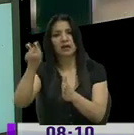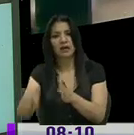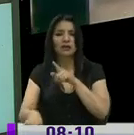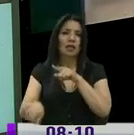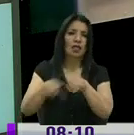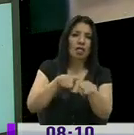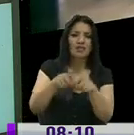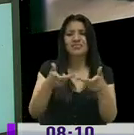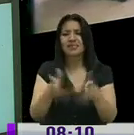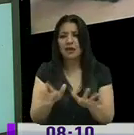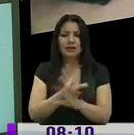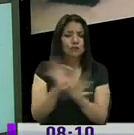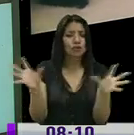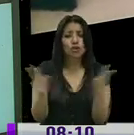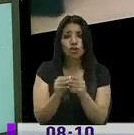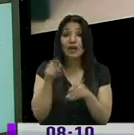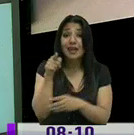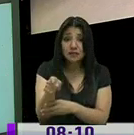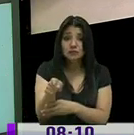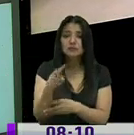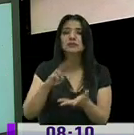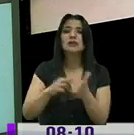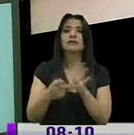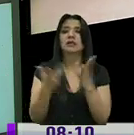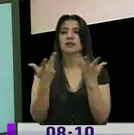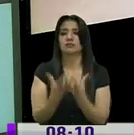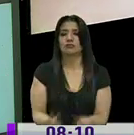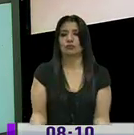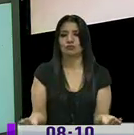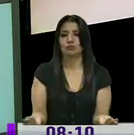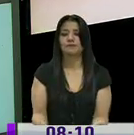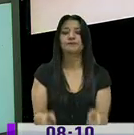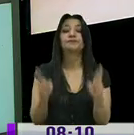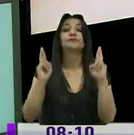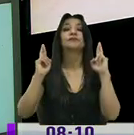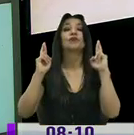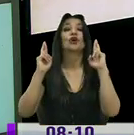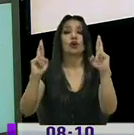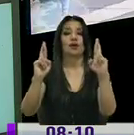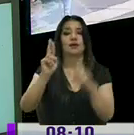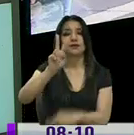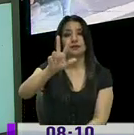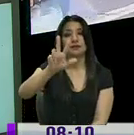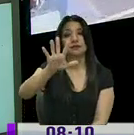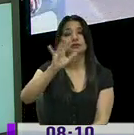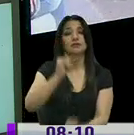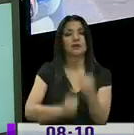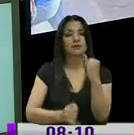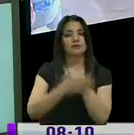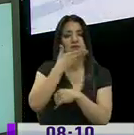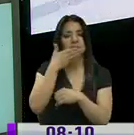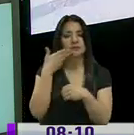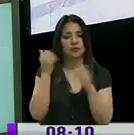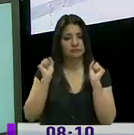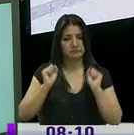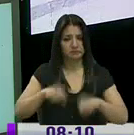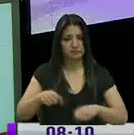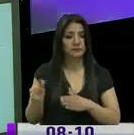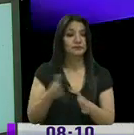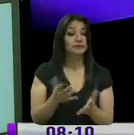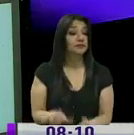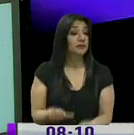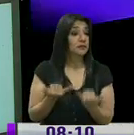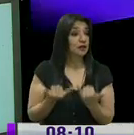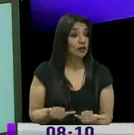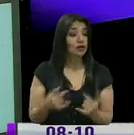estén cometiendo en fin tantas cosas que ya hemos hablado ojalá con estos principios centavos mejoren las situaciones vamos ahora con